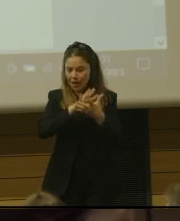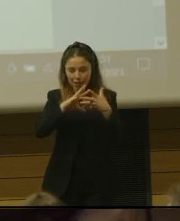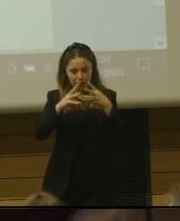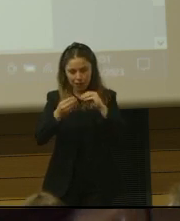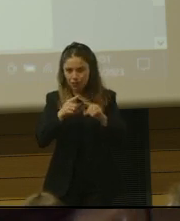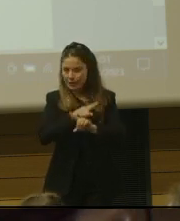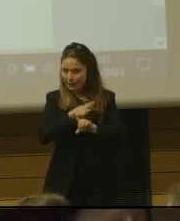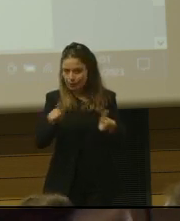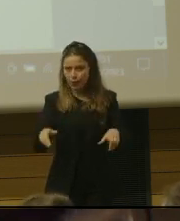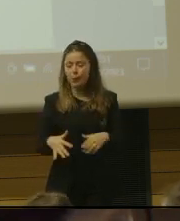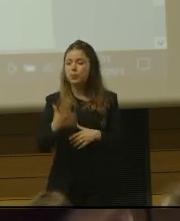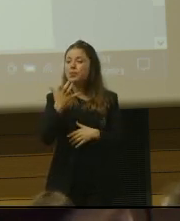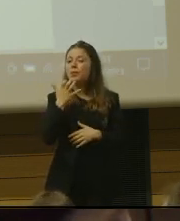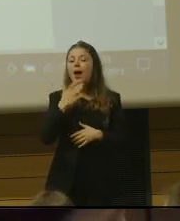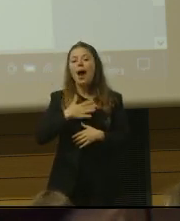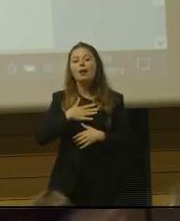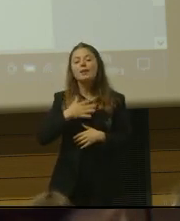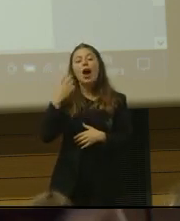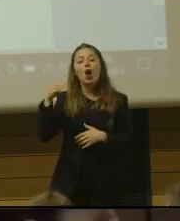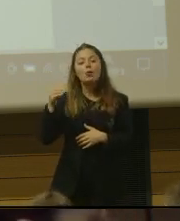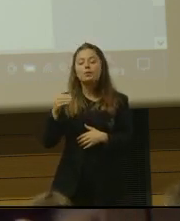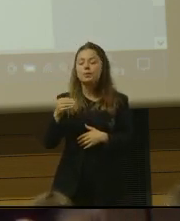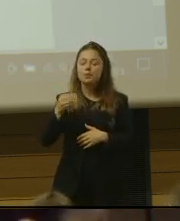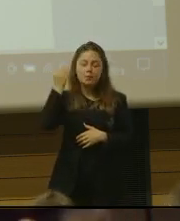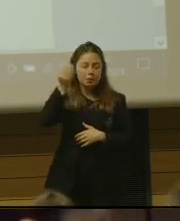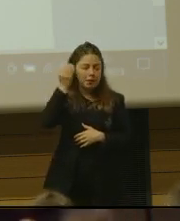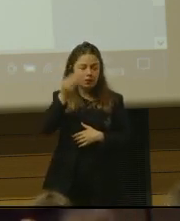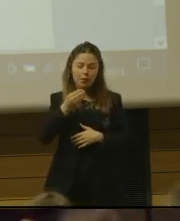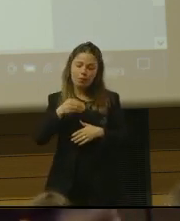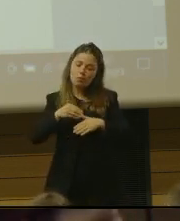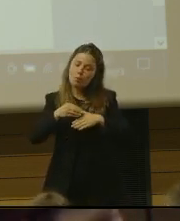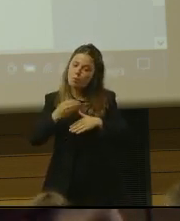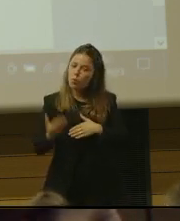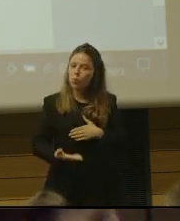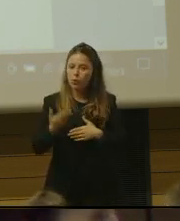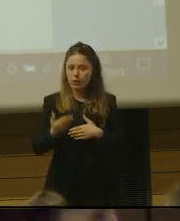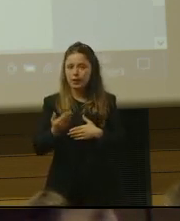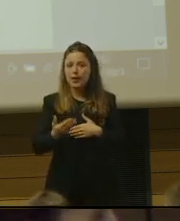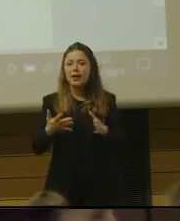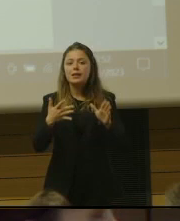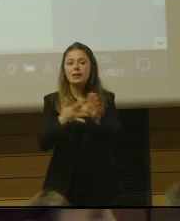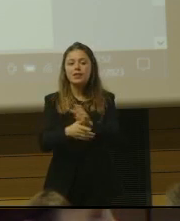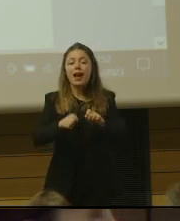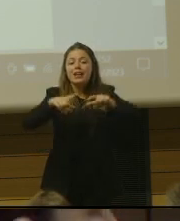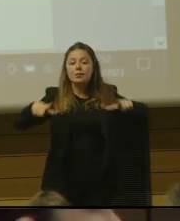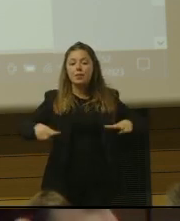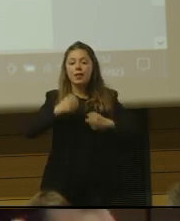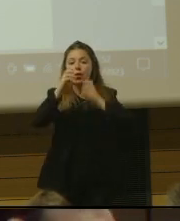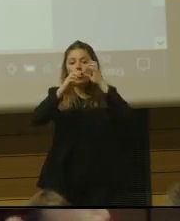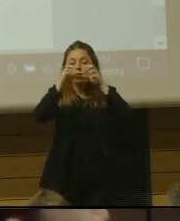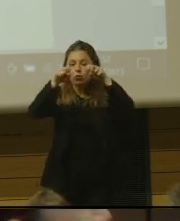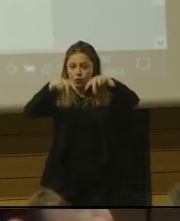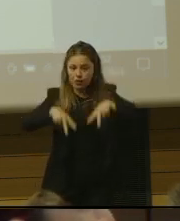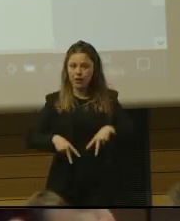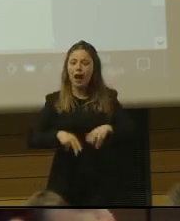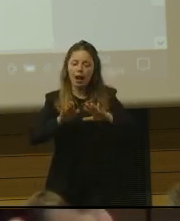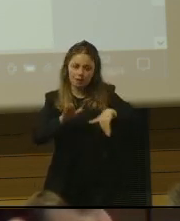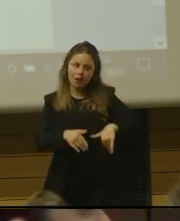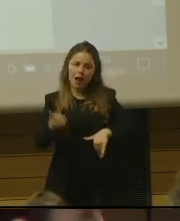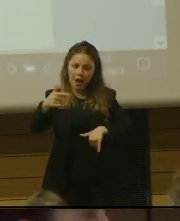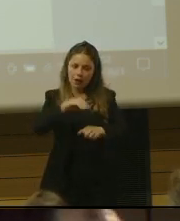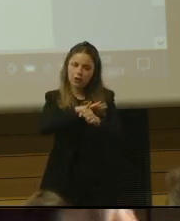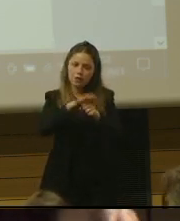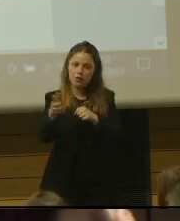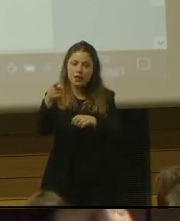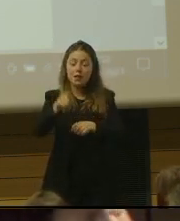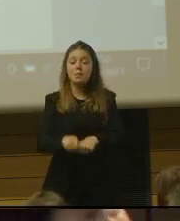A mí la parte de los jóvenes me parece fundamental. Sí que es cierto que aumentando los espacios libres de humo, como digo, va a llegar también a ellos, pero